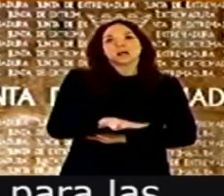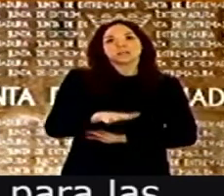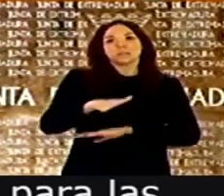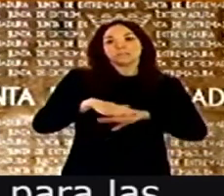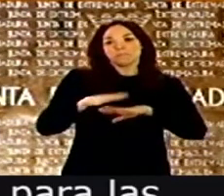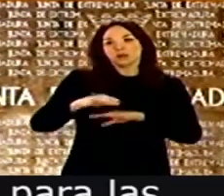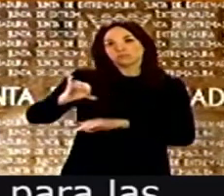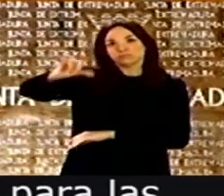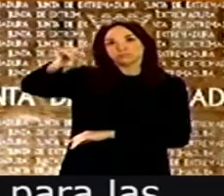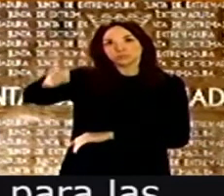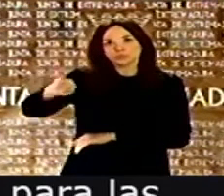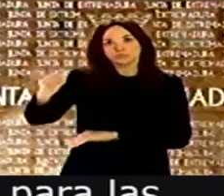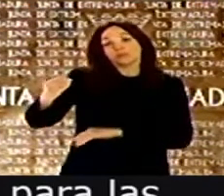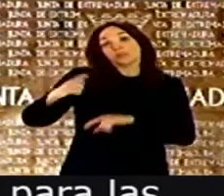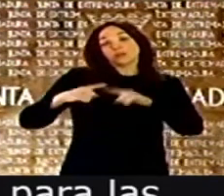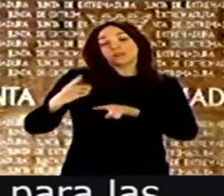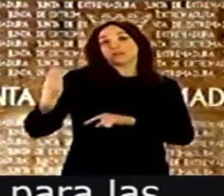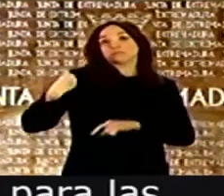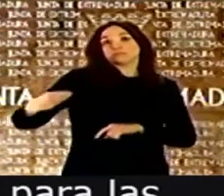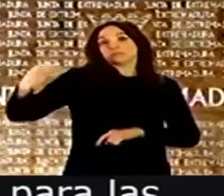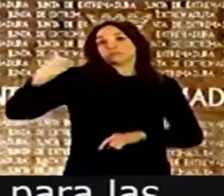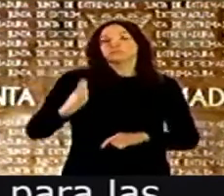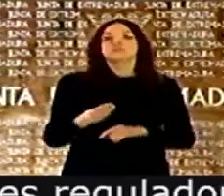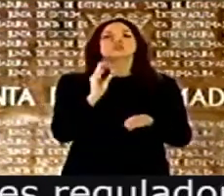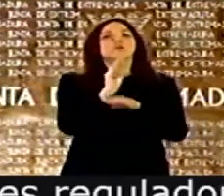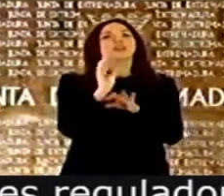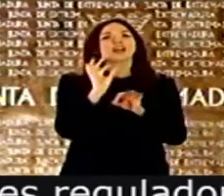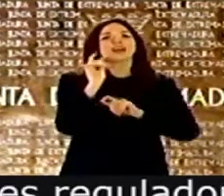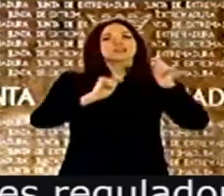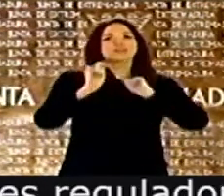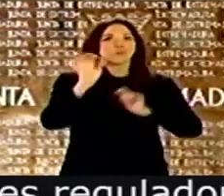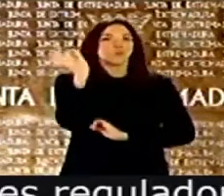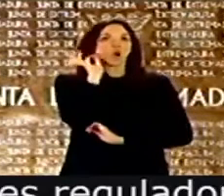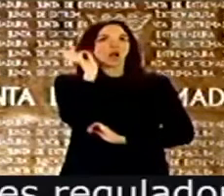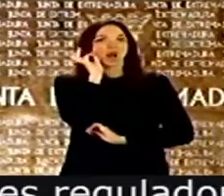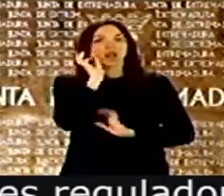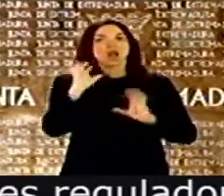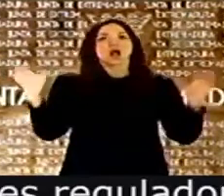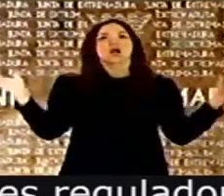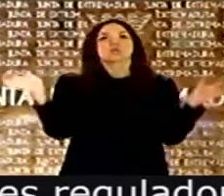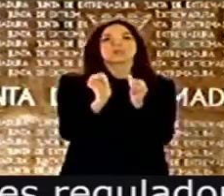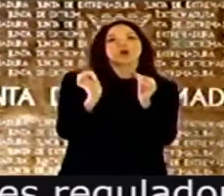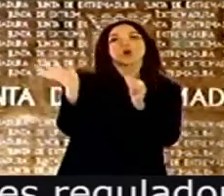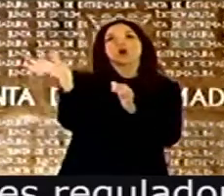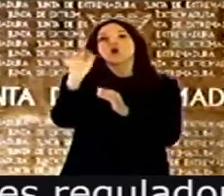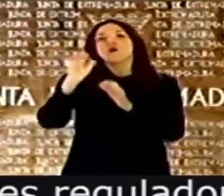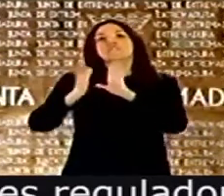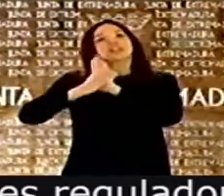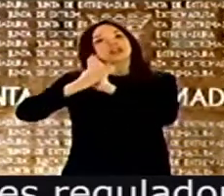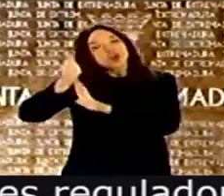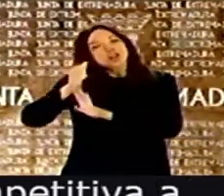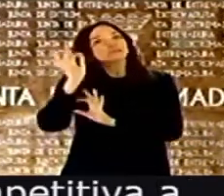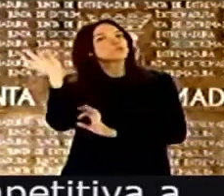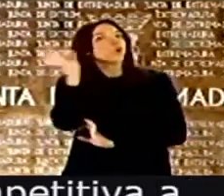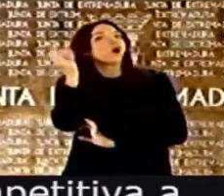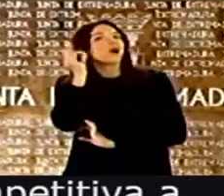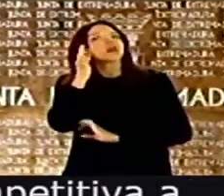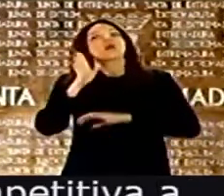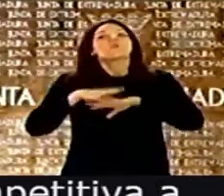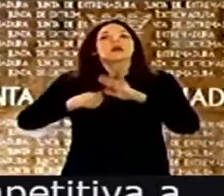régimen de concurrencia competitiva de subvenciones a asociaciones de mujeres, agrupaciones y federaciones de asociaciones de mujeres para la realización